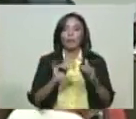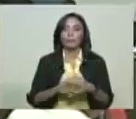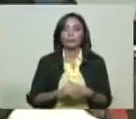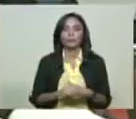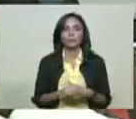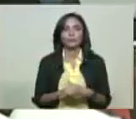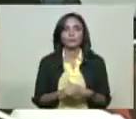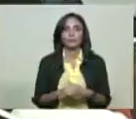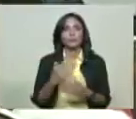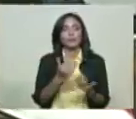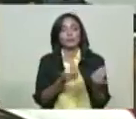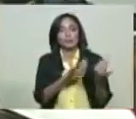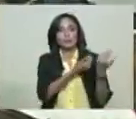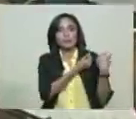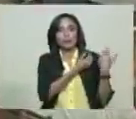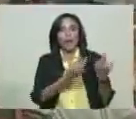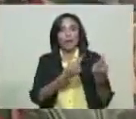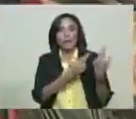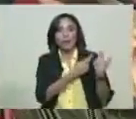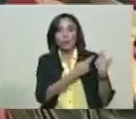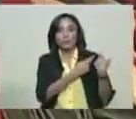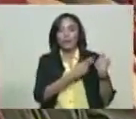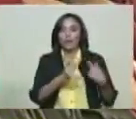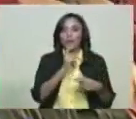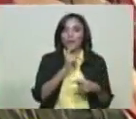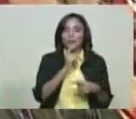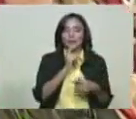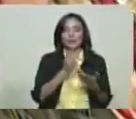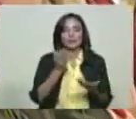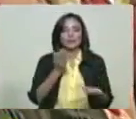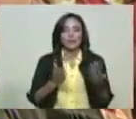es una tarea difícil compleja